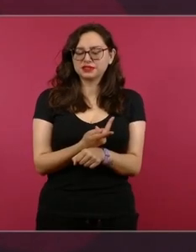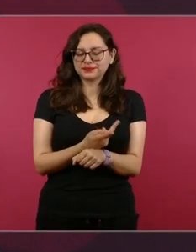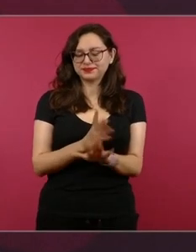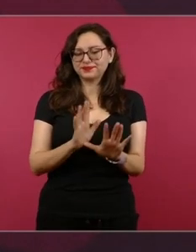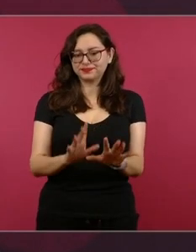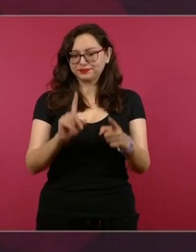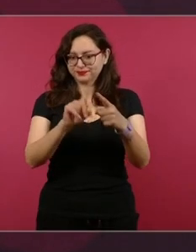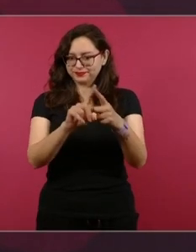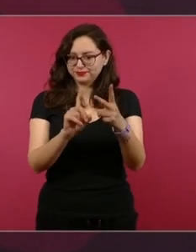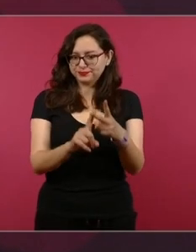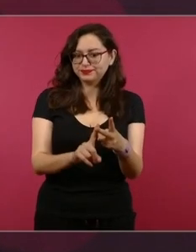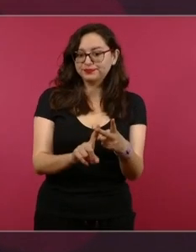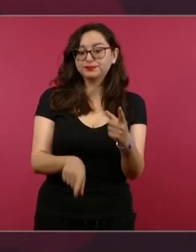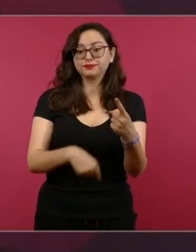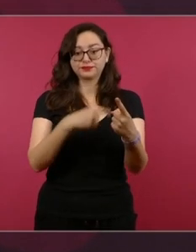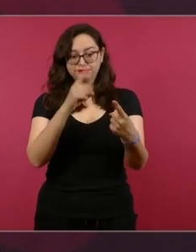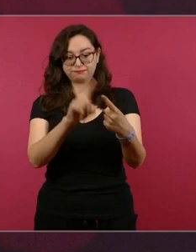los gobiernos